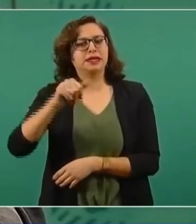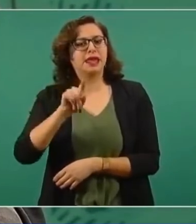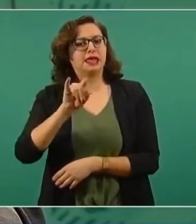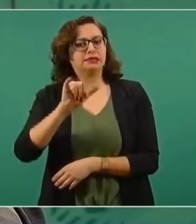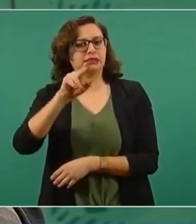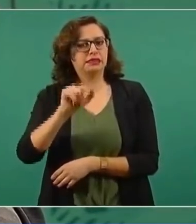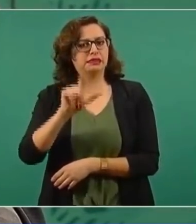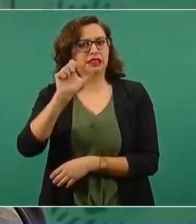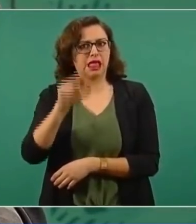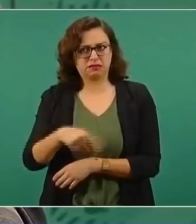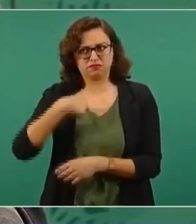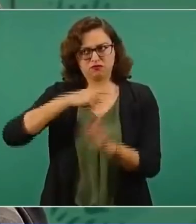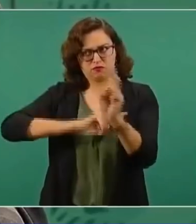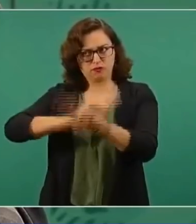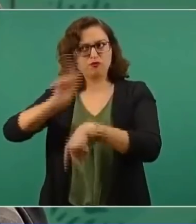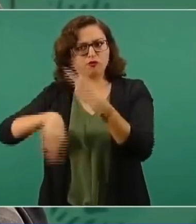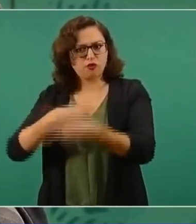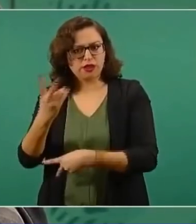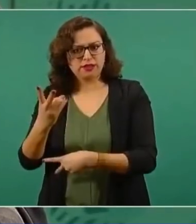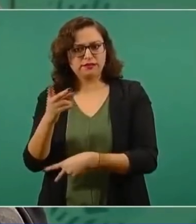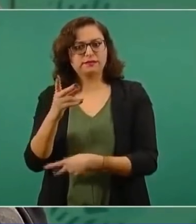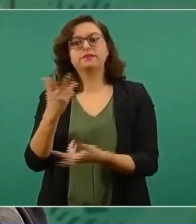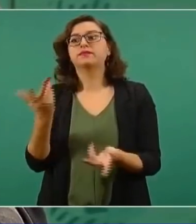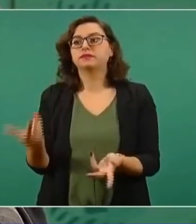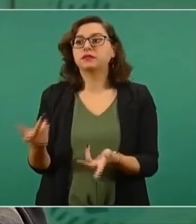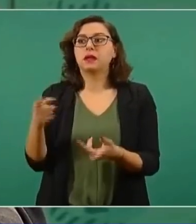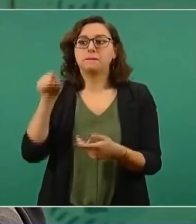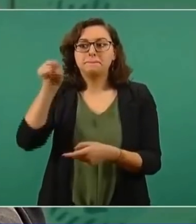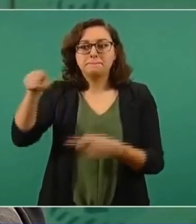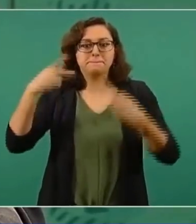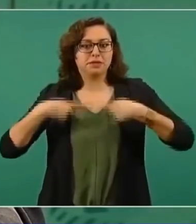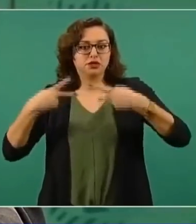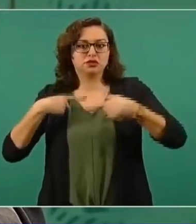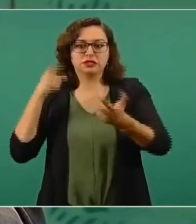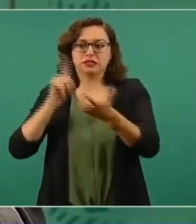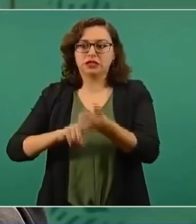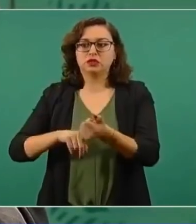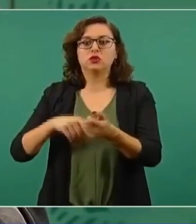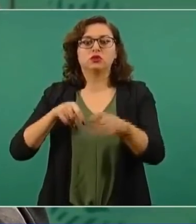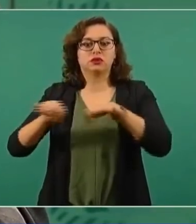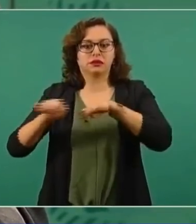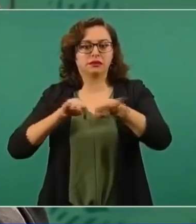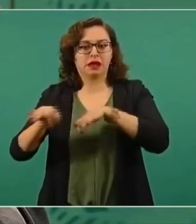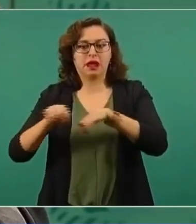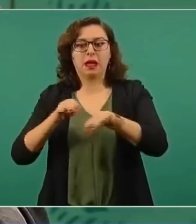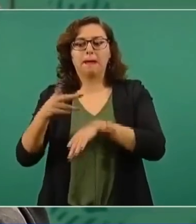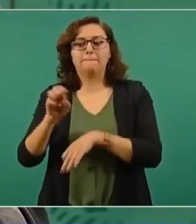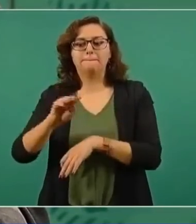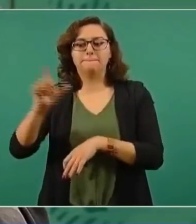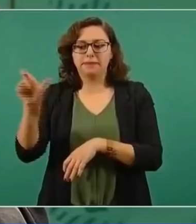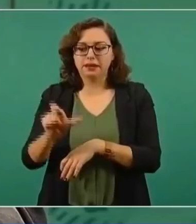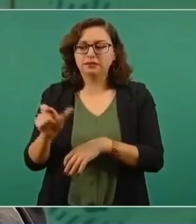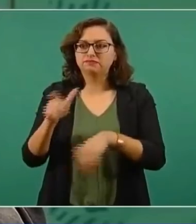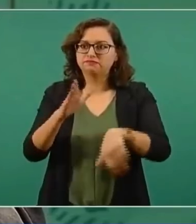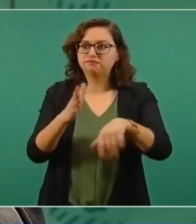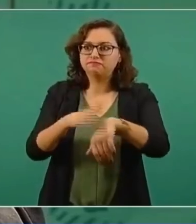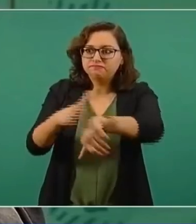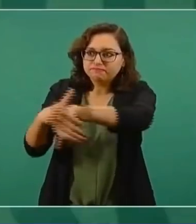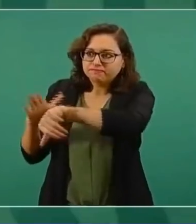fui para felicitar a los trabajadores de Pemex, a los técnicos de